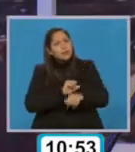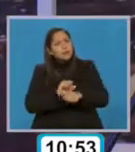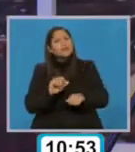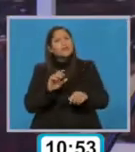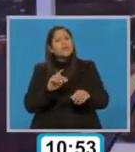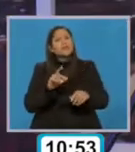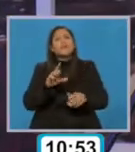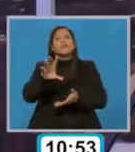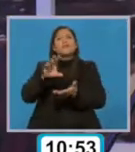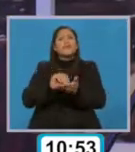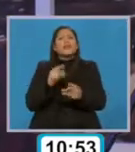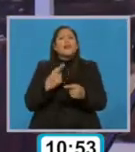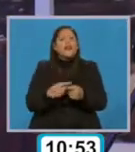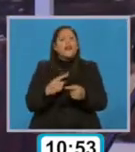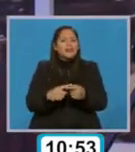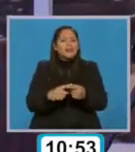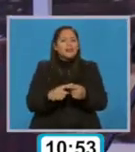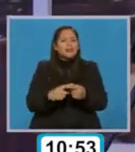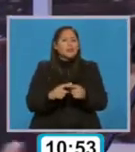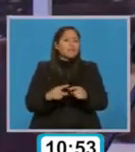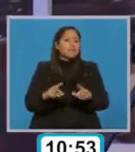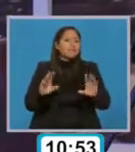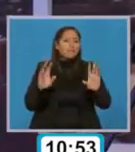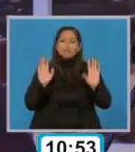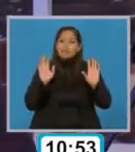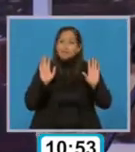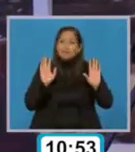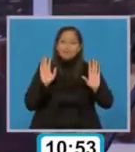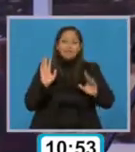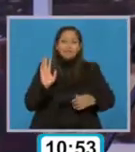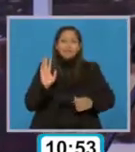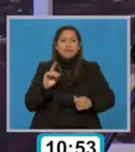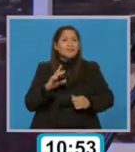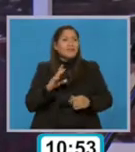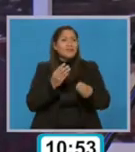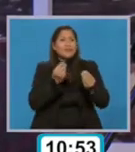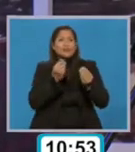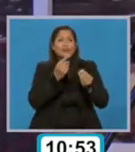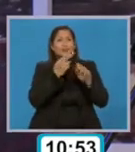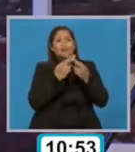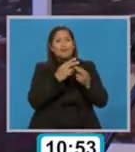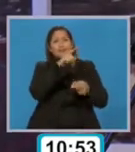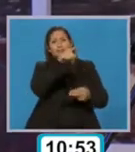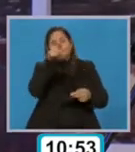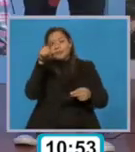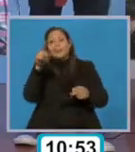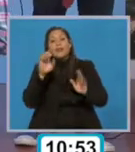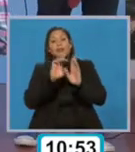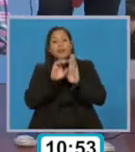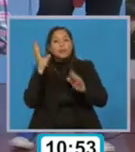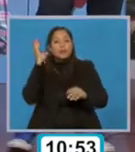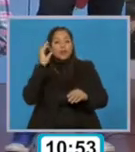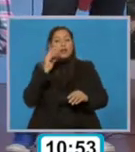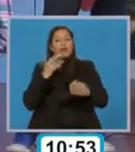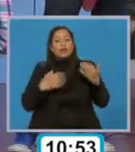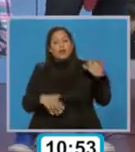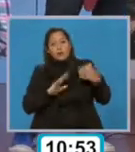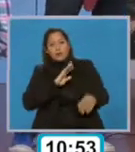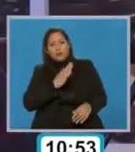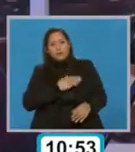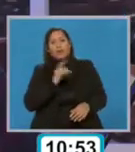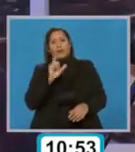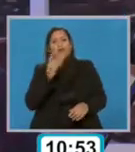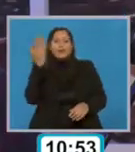Las influencias, pues ahora sí que es bastante. Yo escuchaba mucho rock en español cuando era